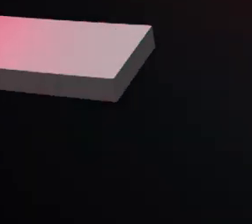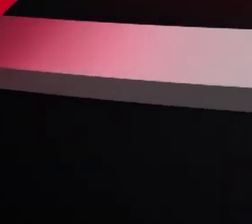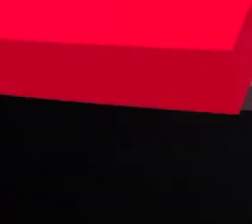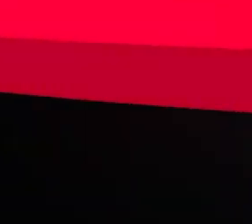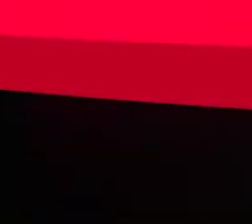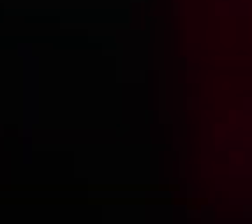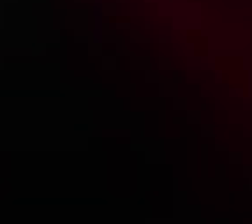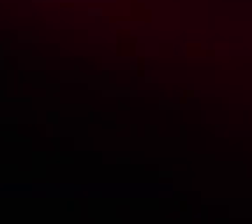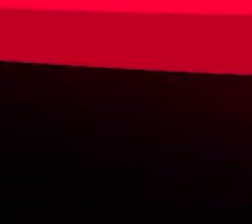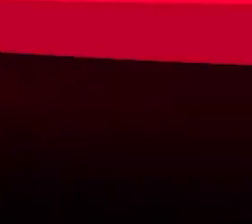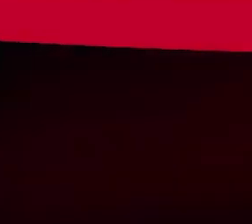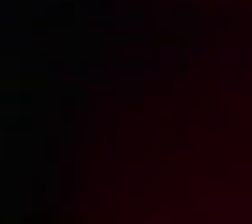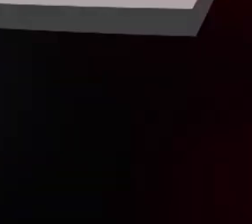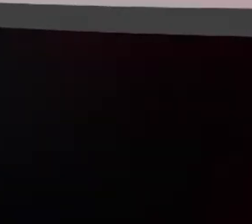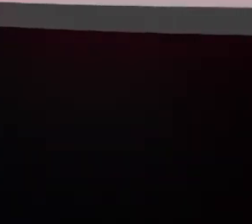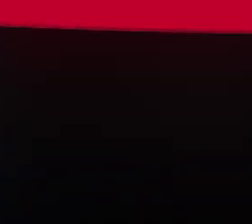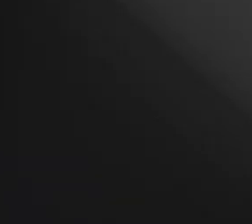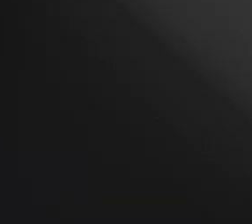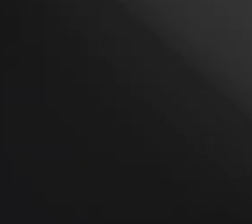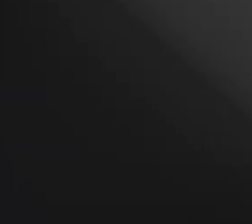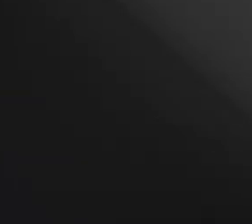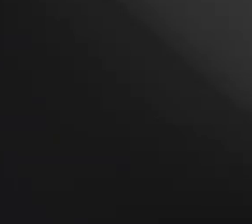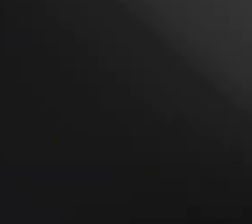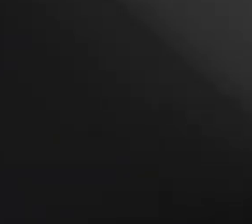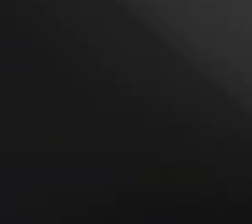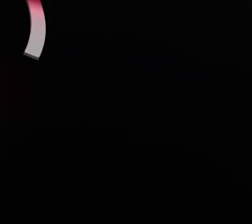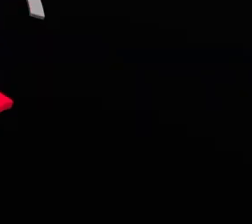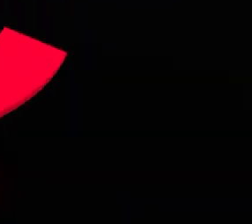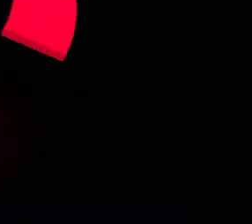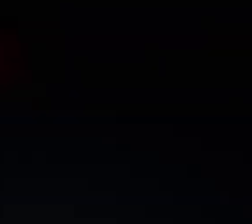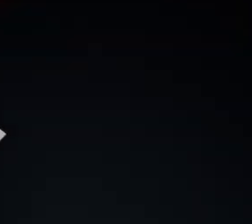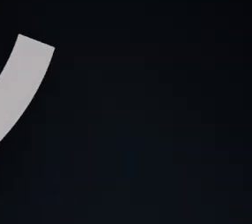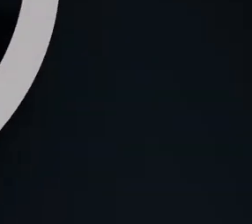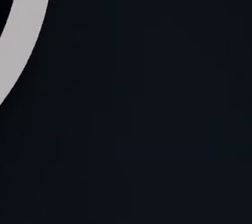no no ah